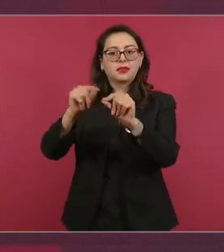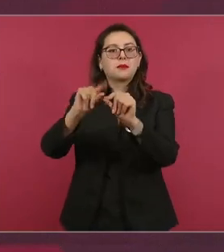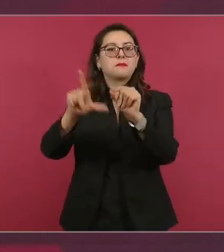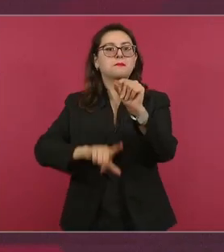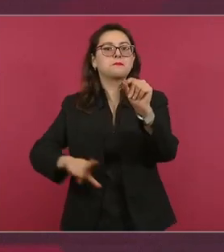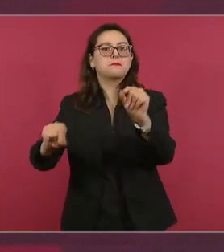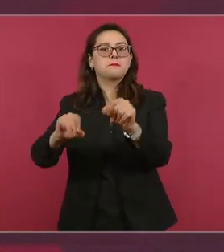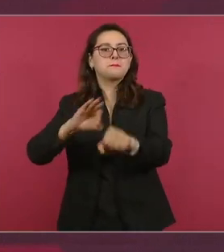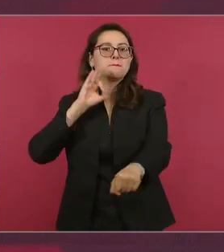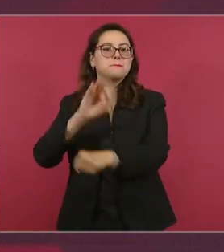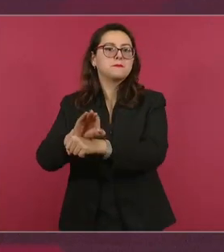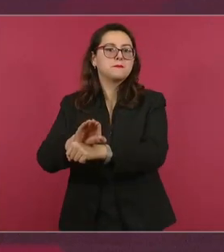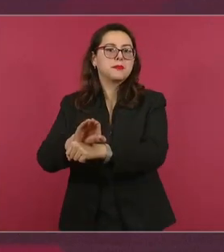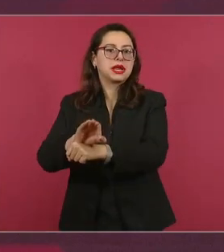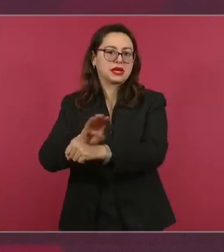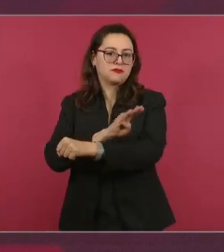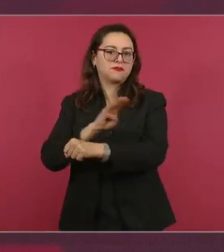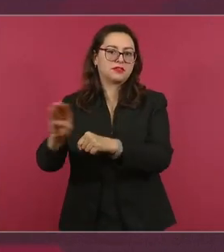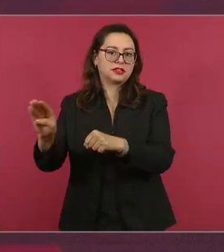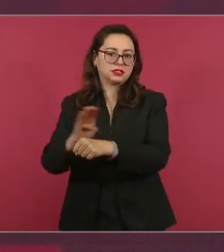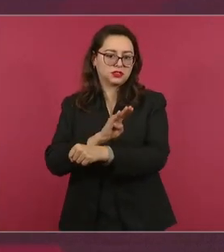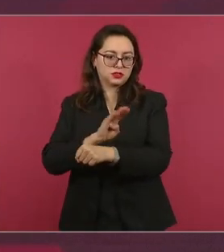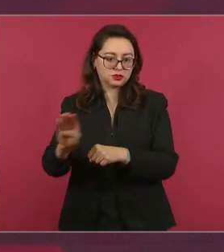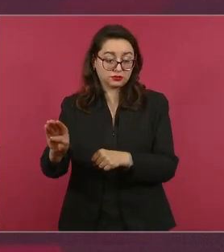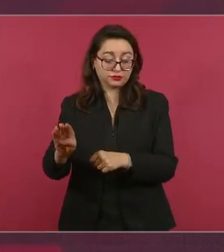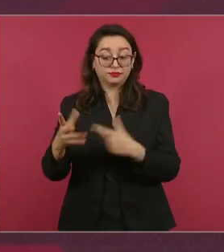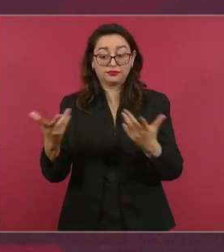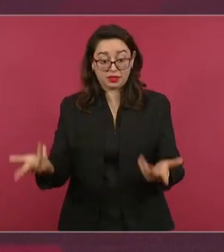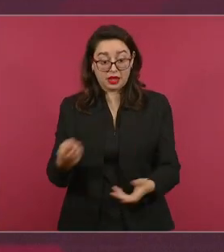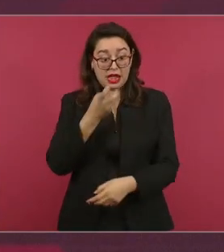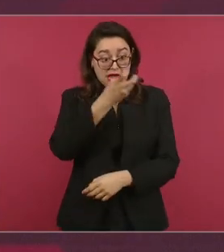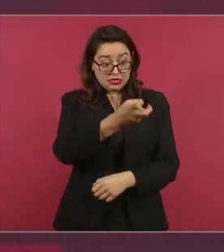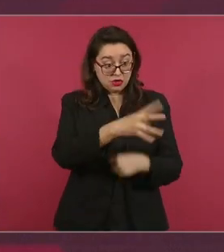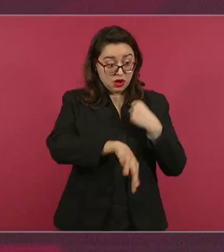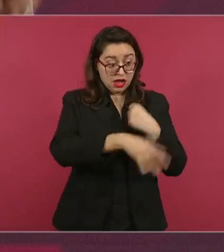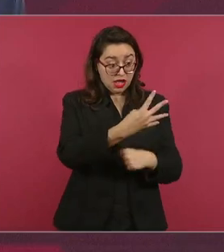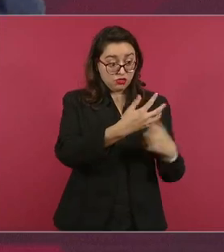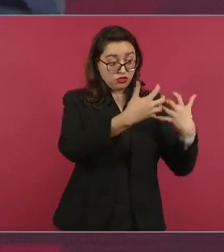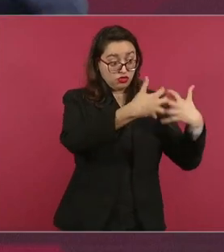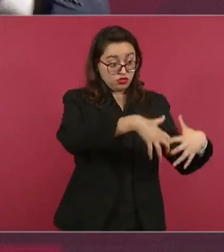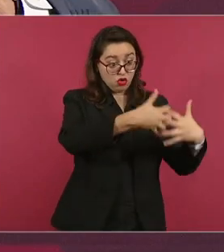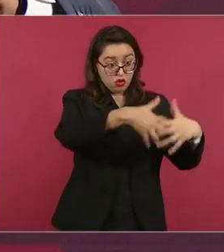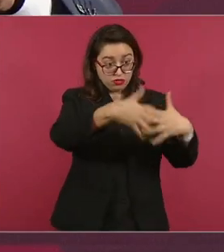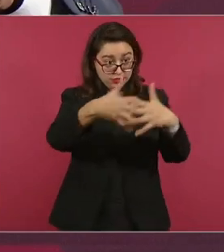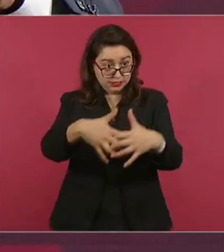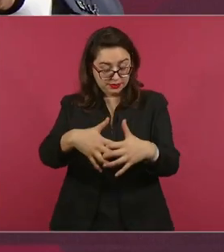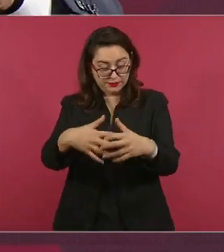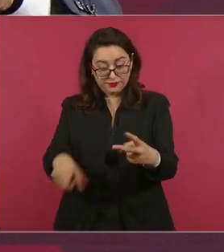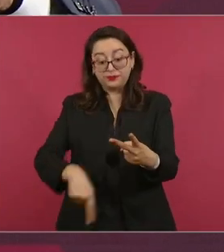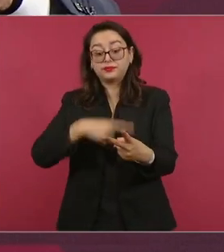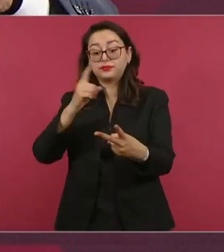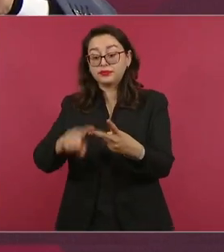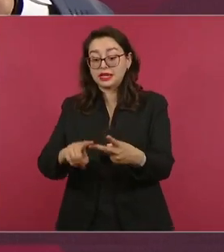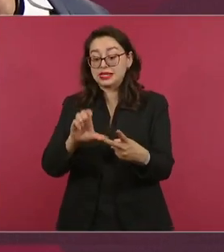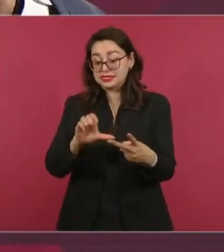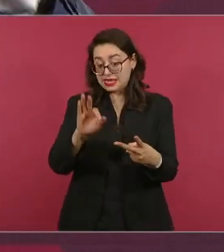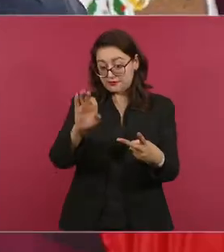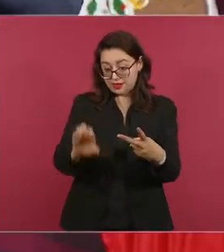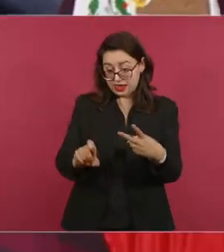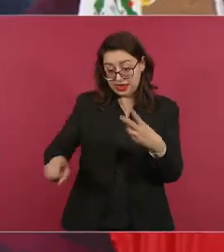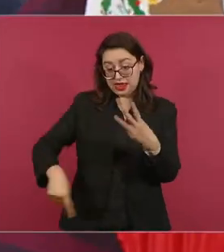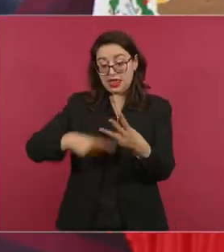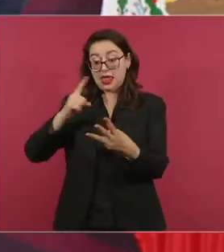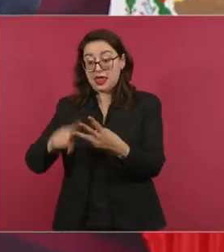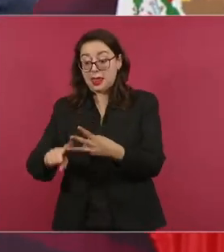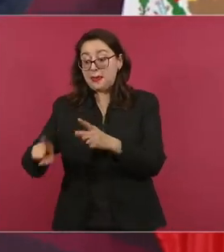con las nuevas plantas que está construyendo la Comisión Federal de Electricidad, cuando termine en